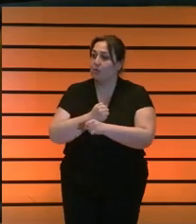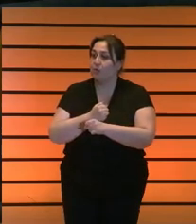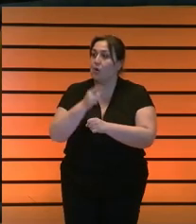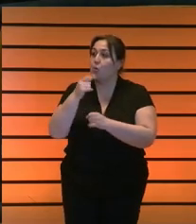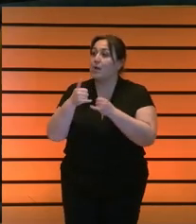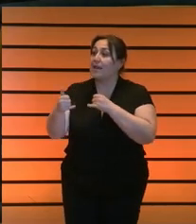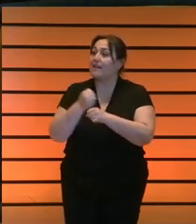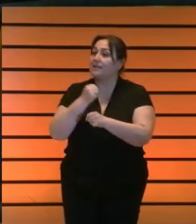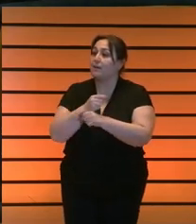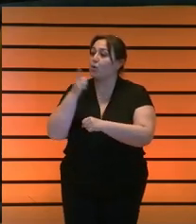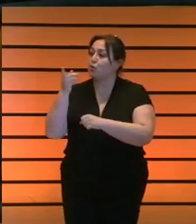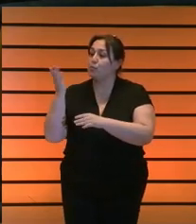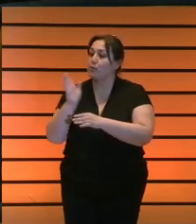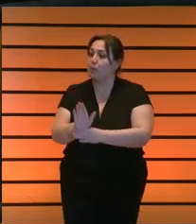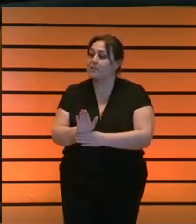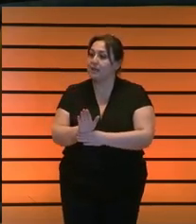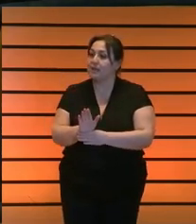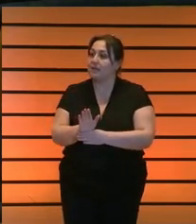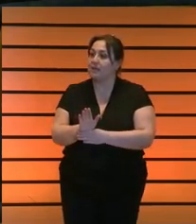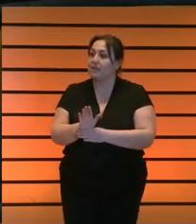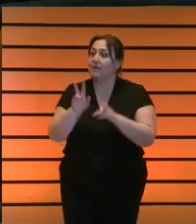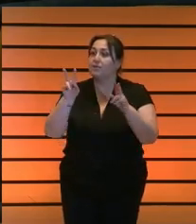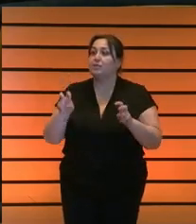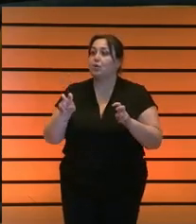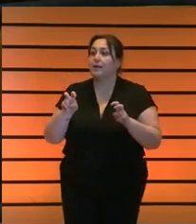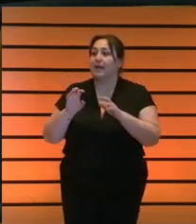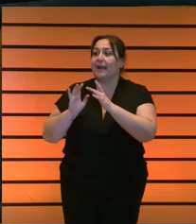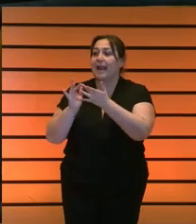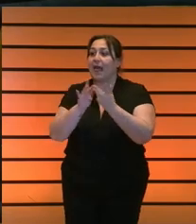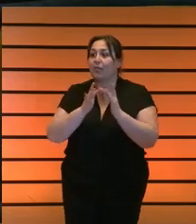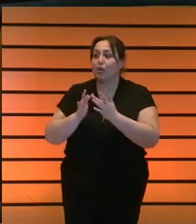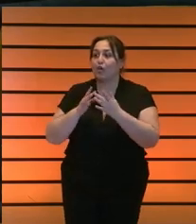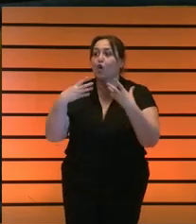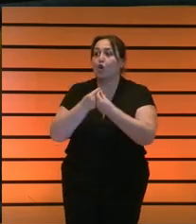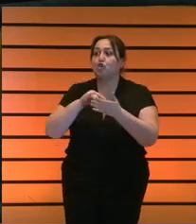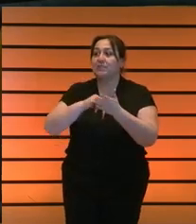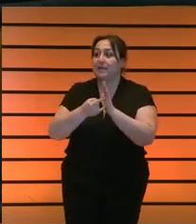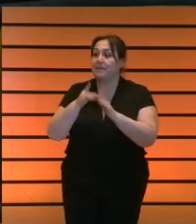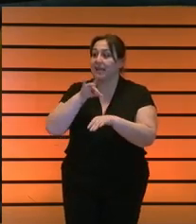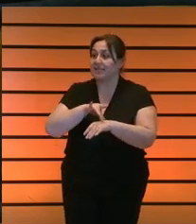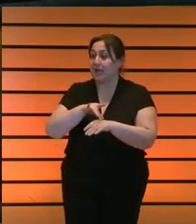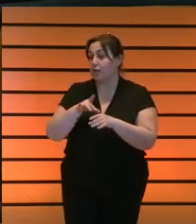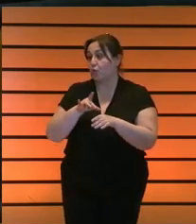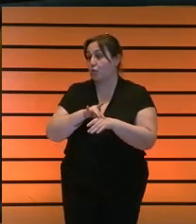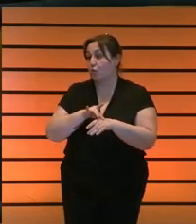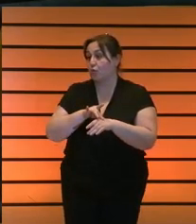planteabas sobre la interrelación con los con el sistema sanitario